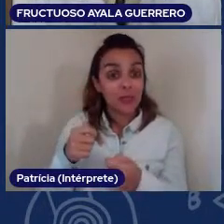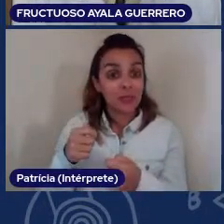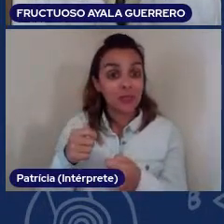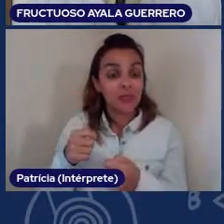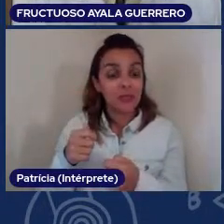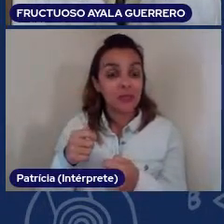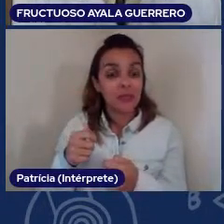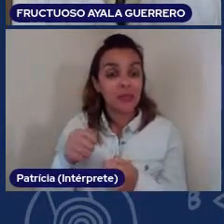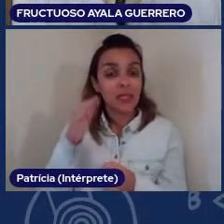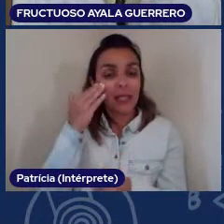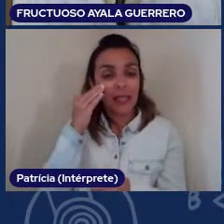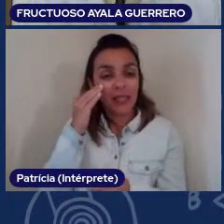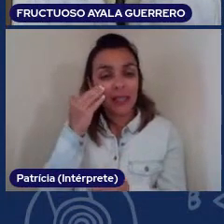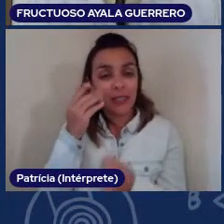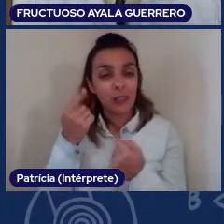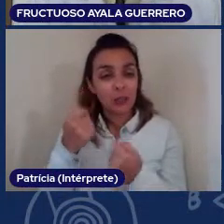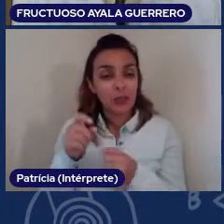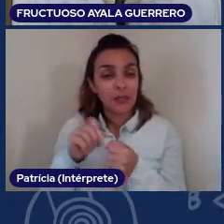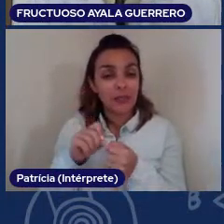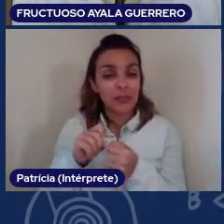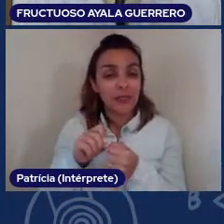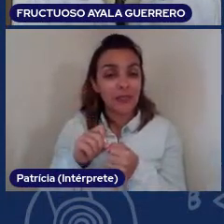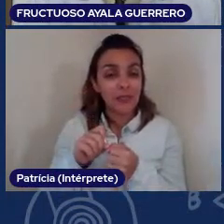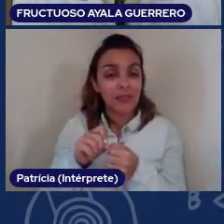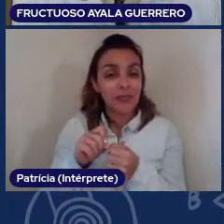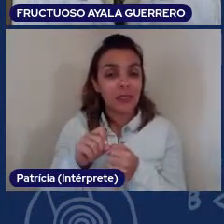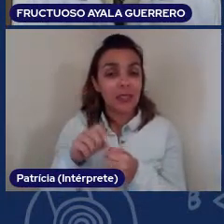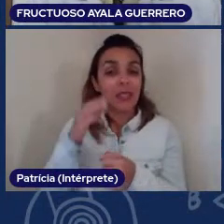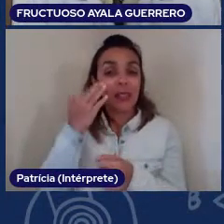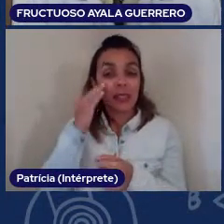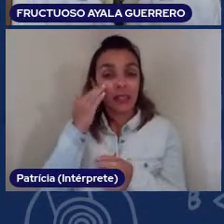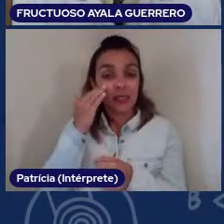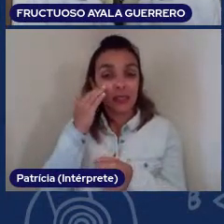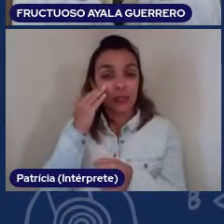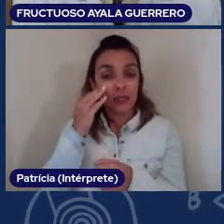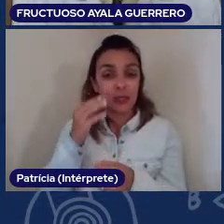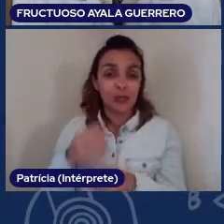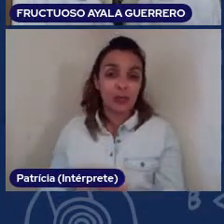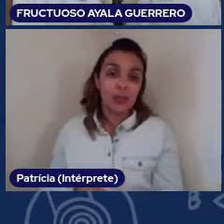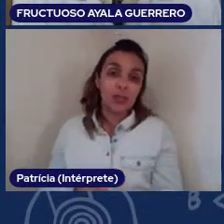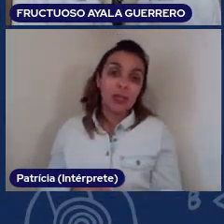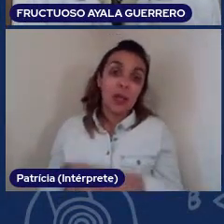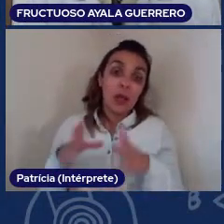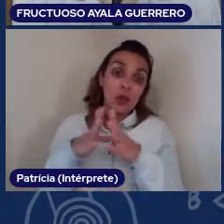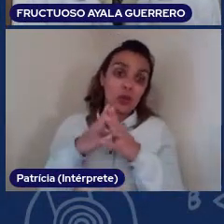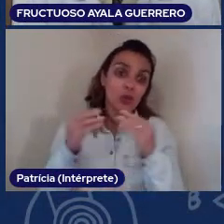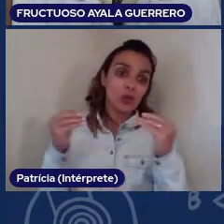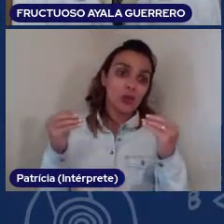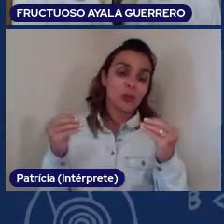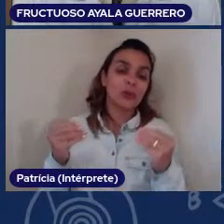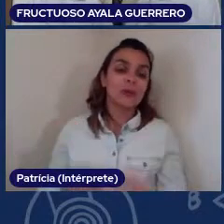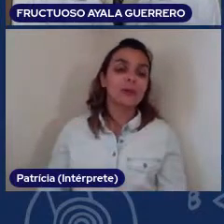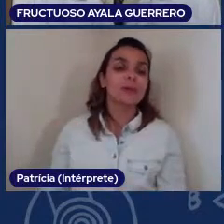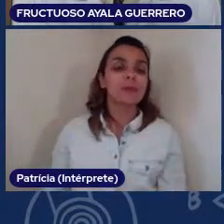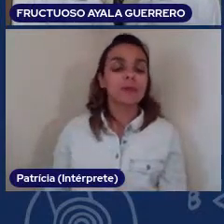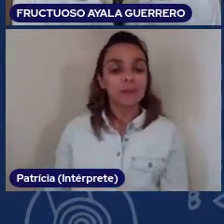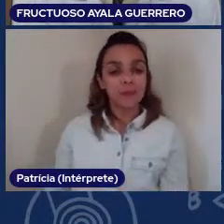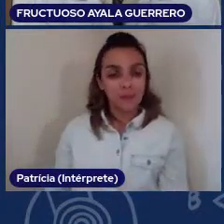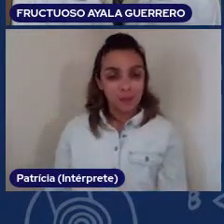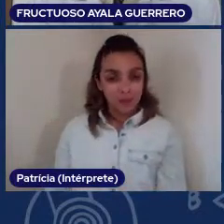la conducta del otro y ya cuando la entiende, vean cómo desaparecen las ondas